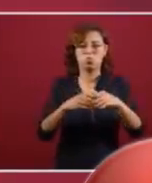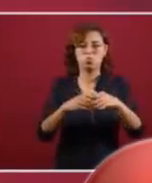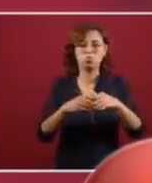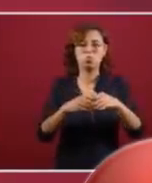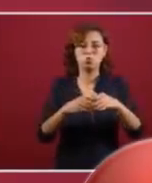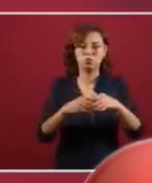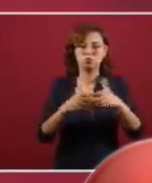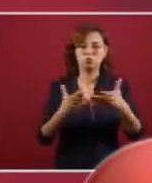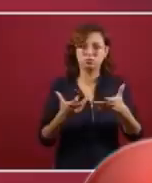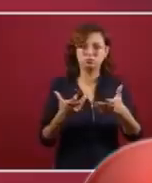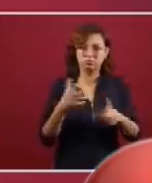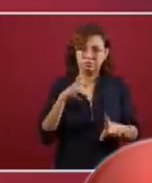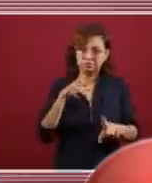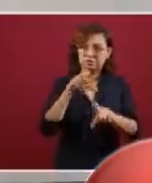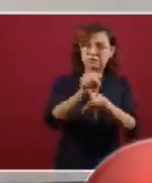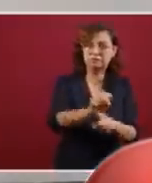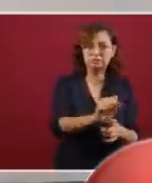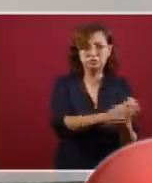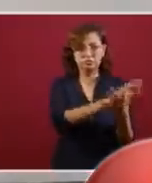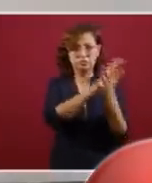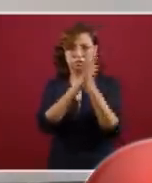hizo posible este cambio,